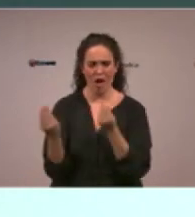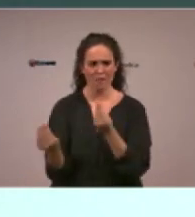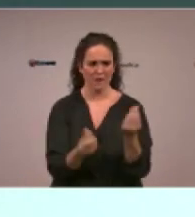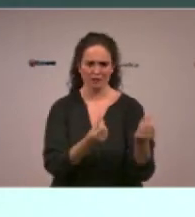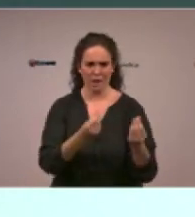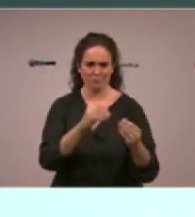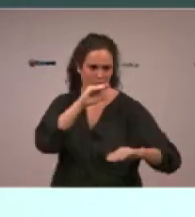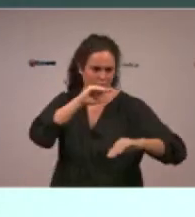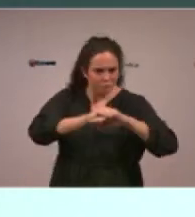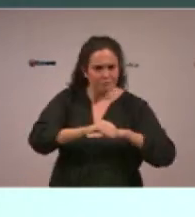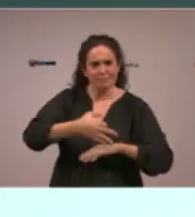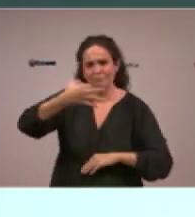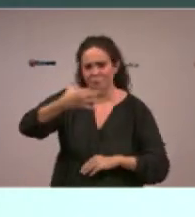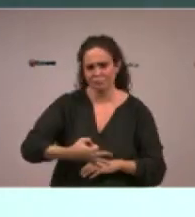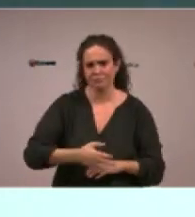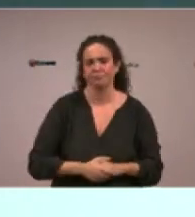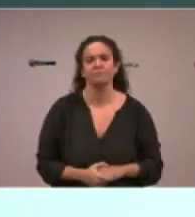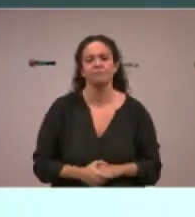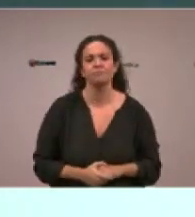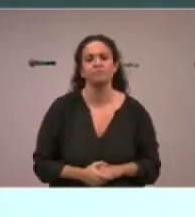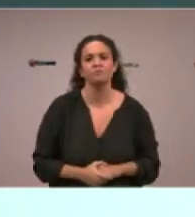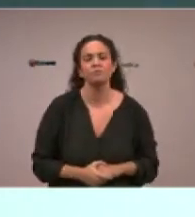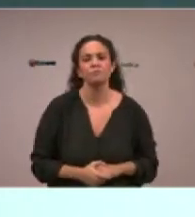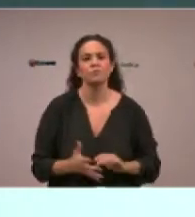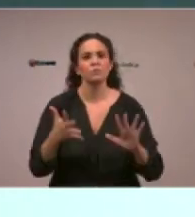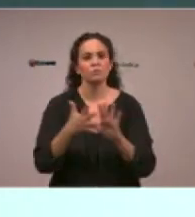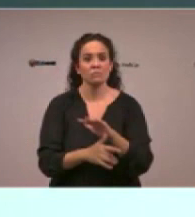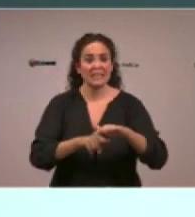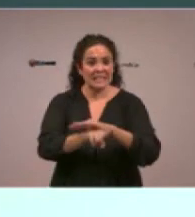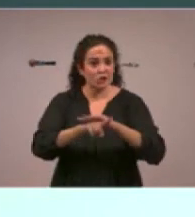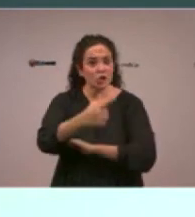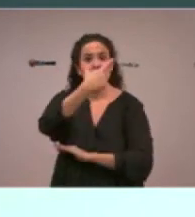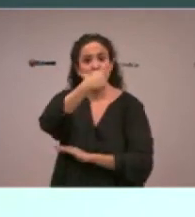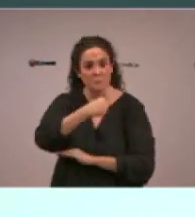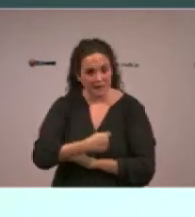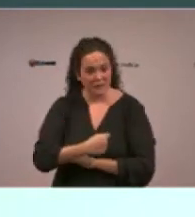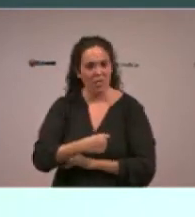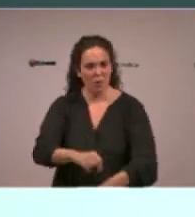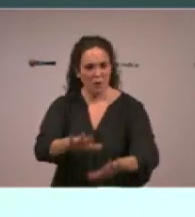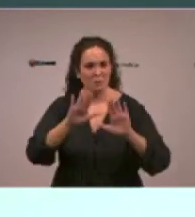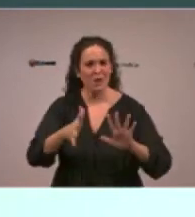Euskadi. Es decir, la simplificación de la tramitación administrativa